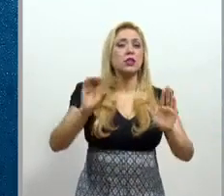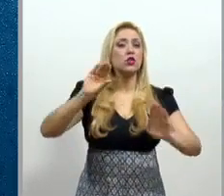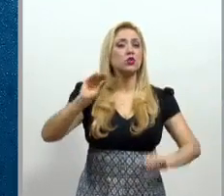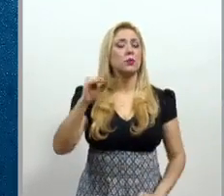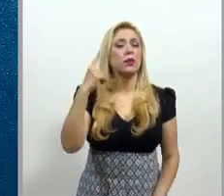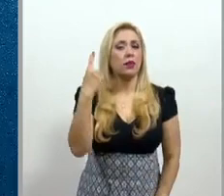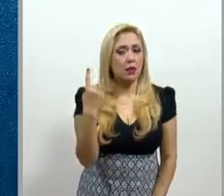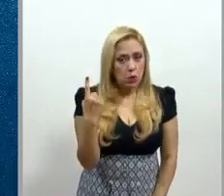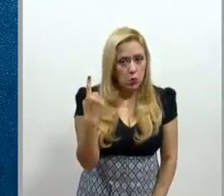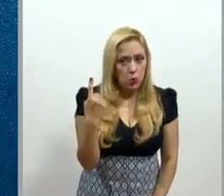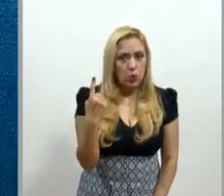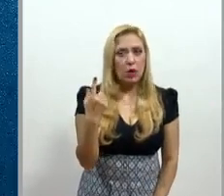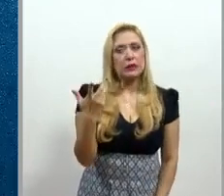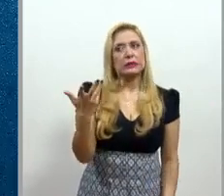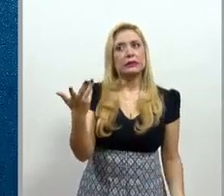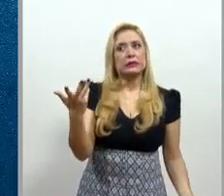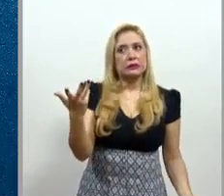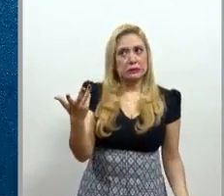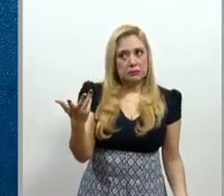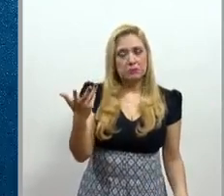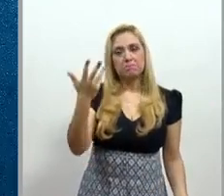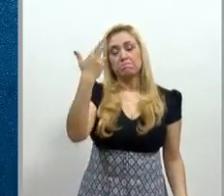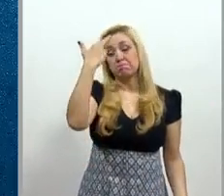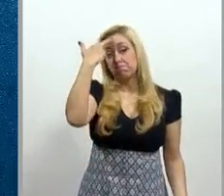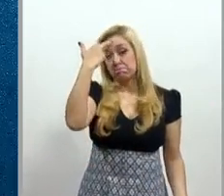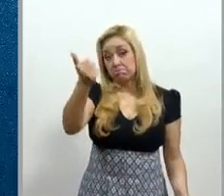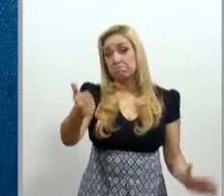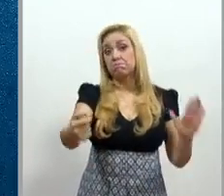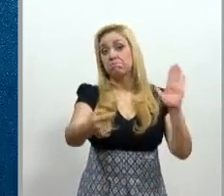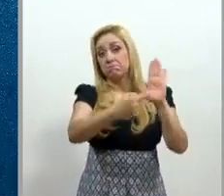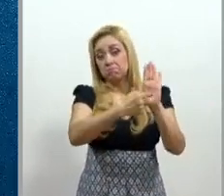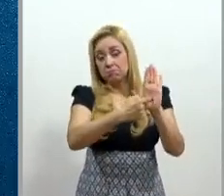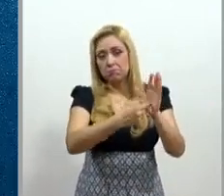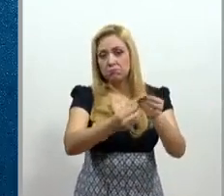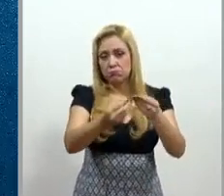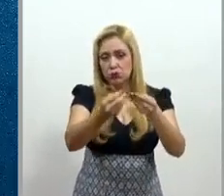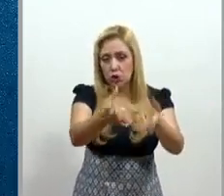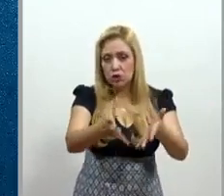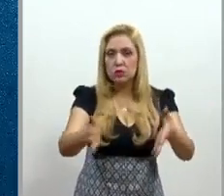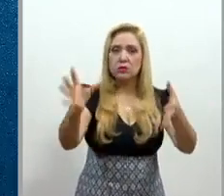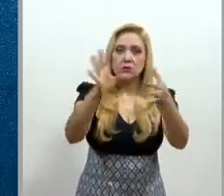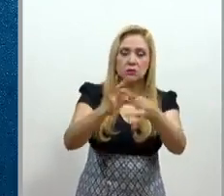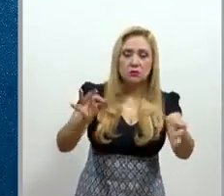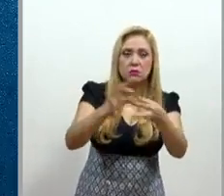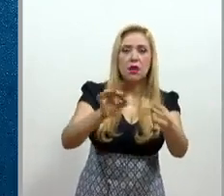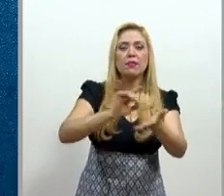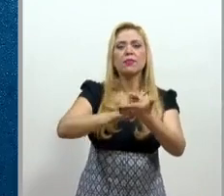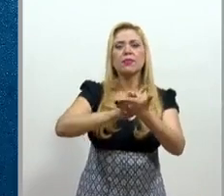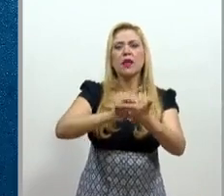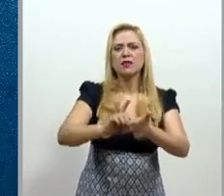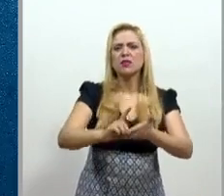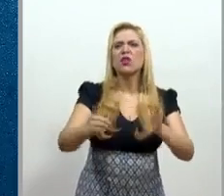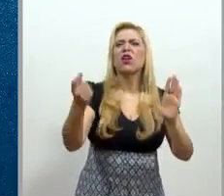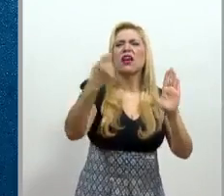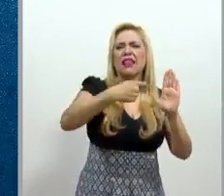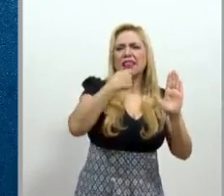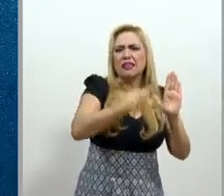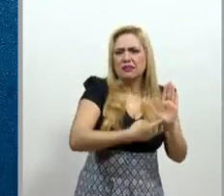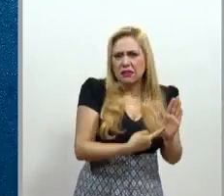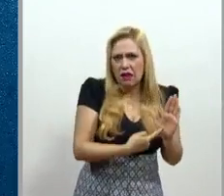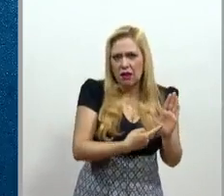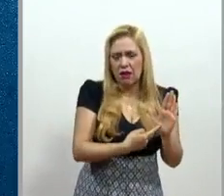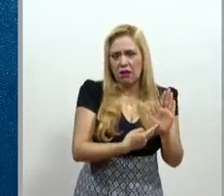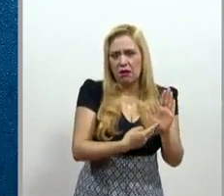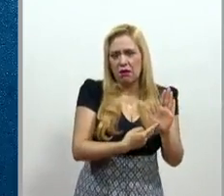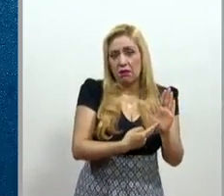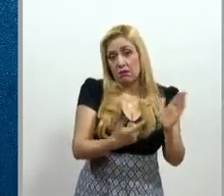y reconocer, garantizar e interpretar los derechos que están allí consagrados a la luz